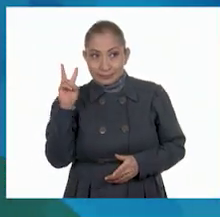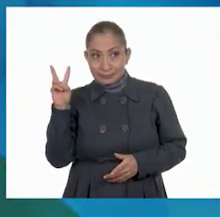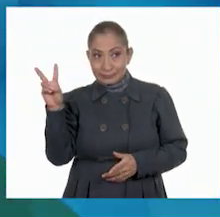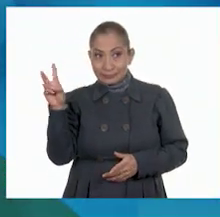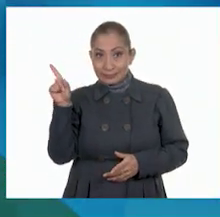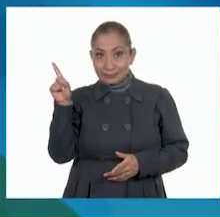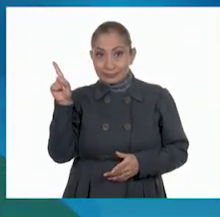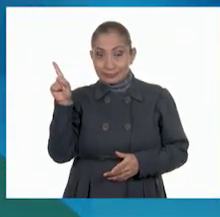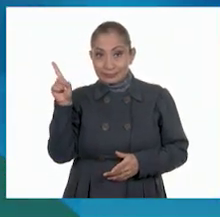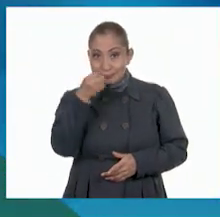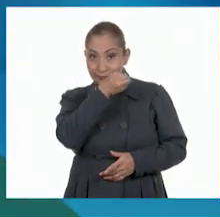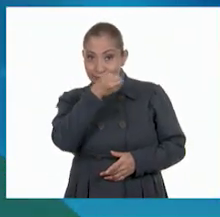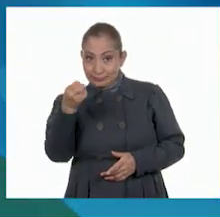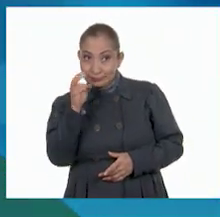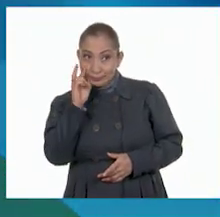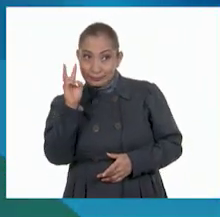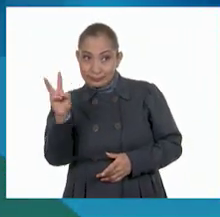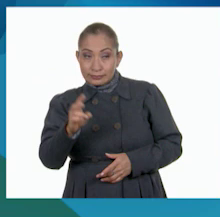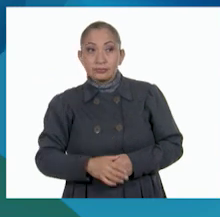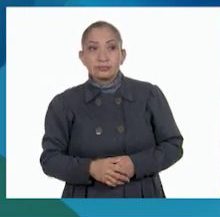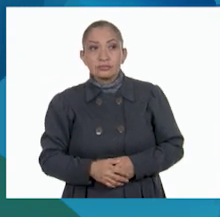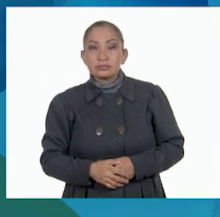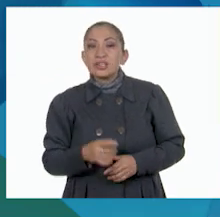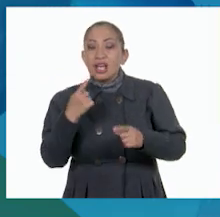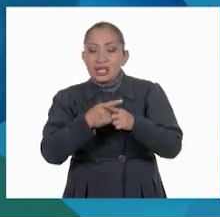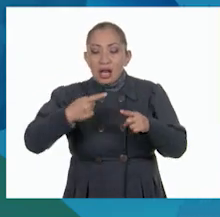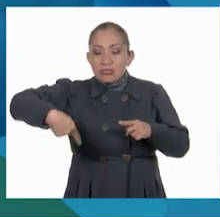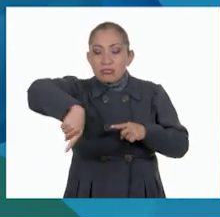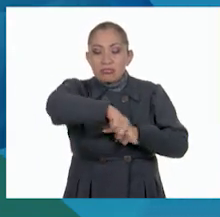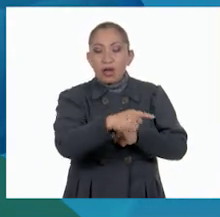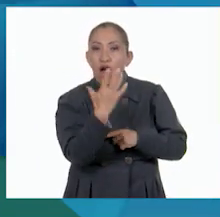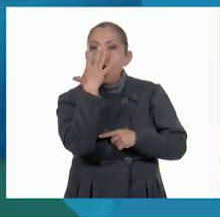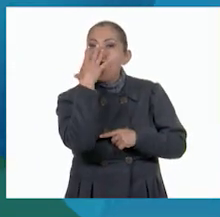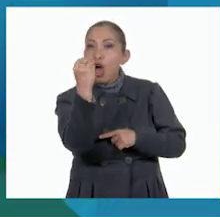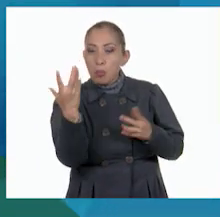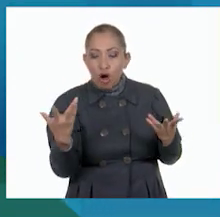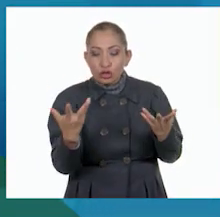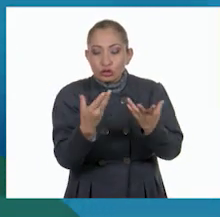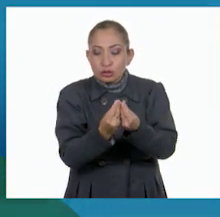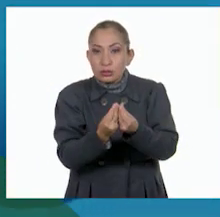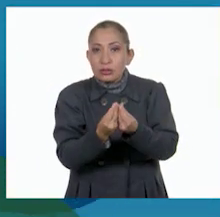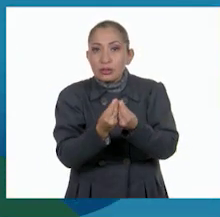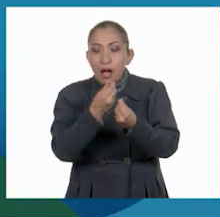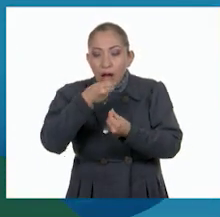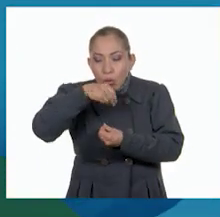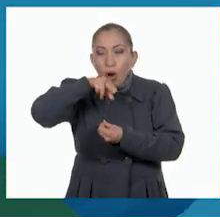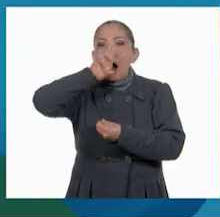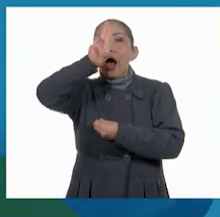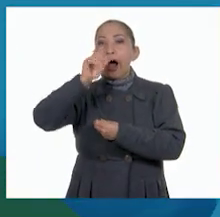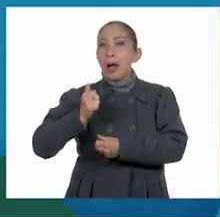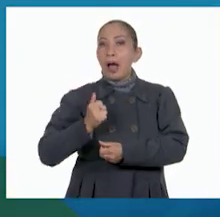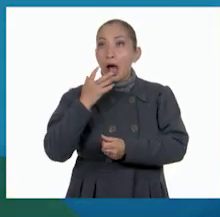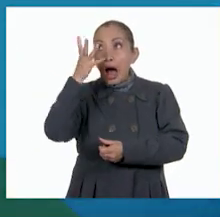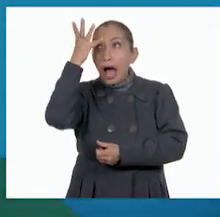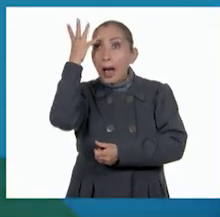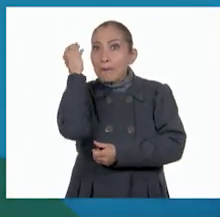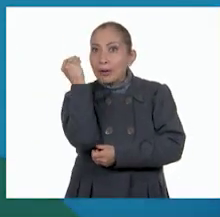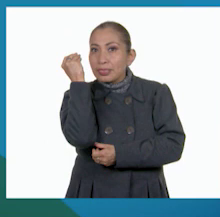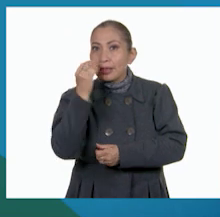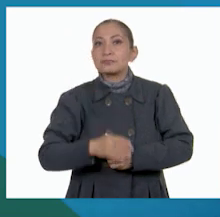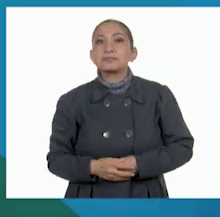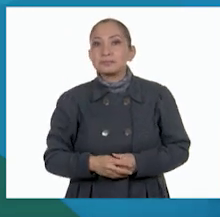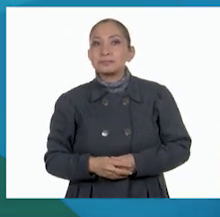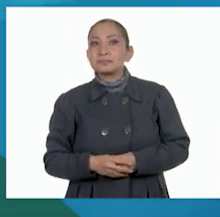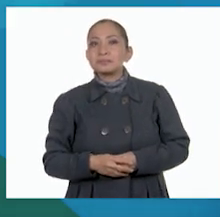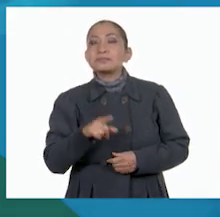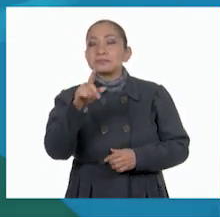el primer refrán dice... Dice, quien con lobos anda, a aullar se enseña. Muy bien. Vamos a